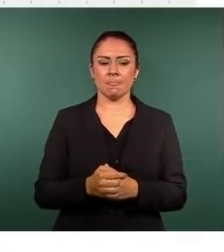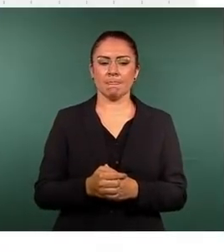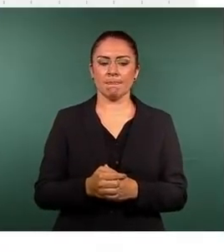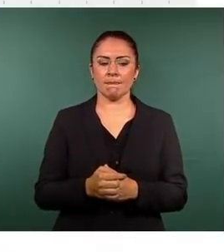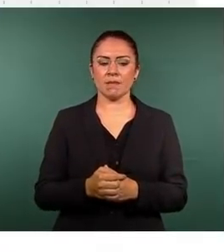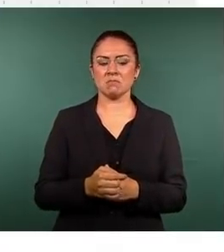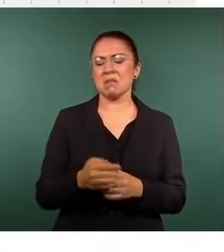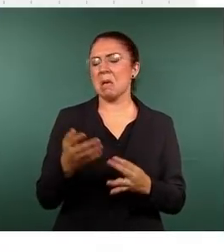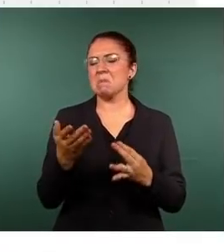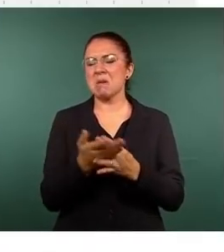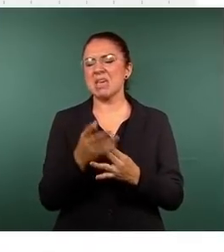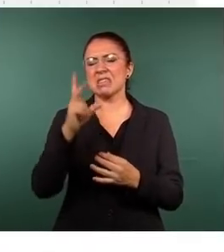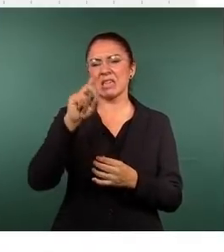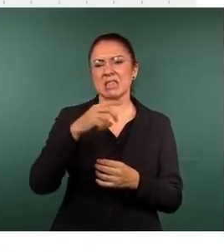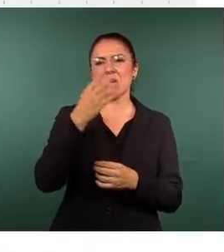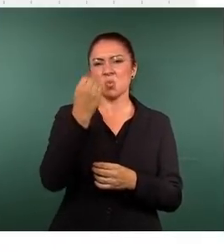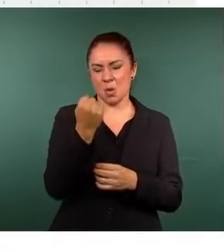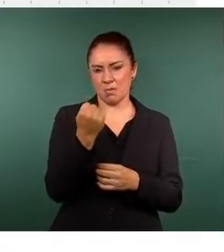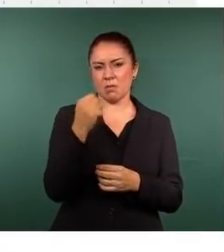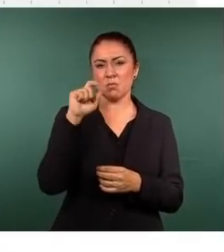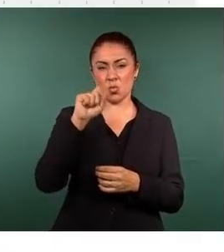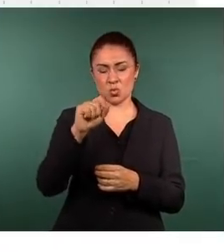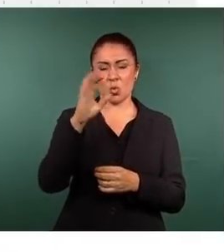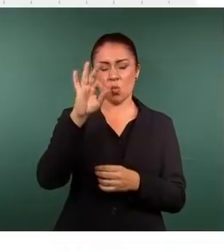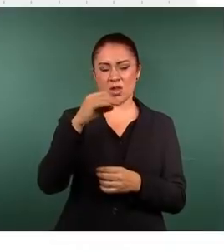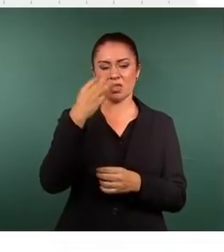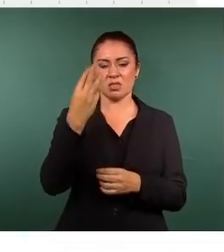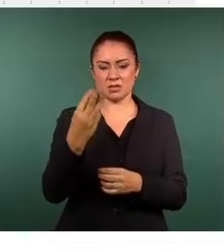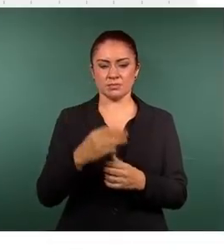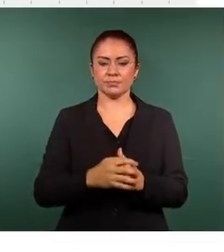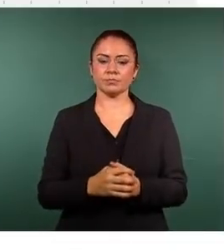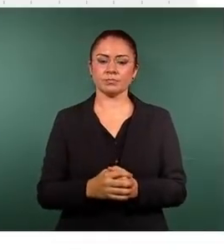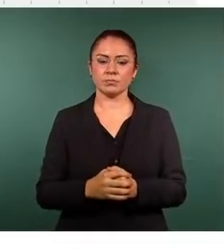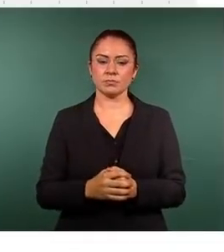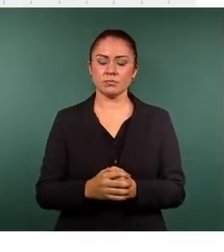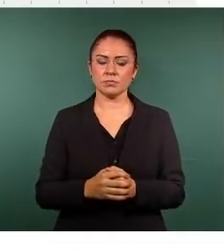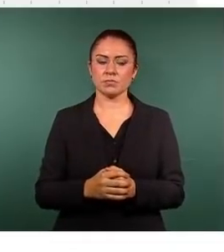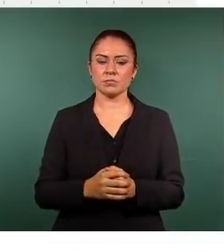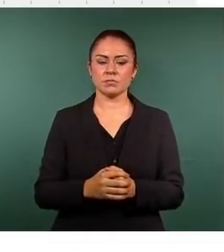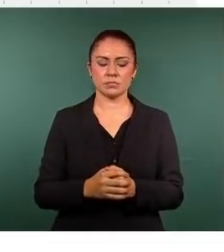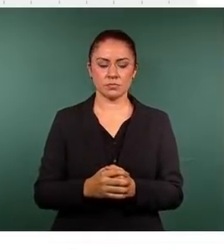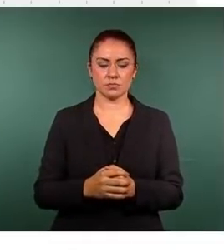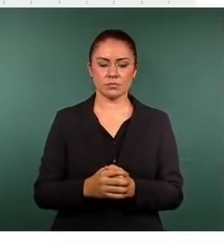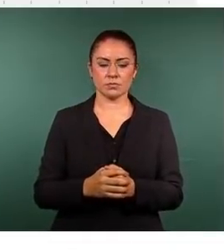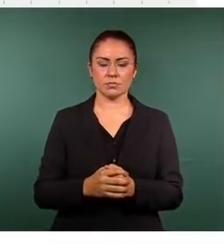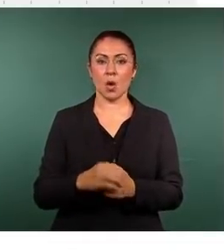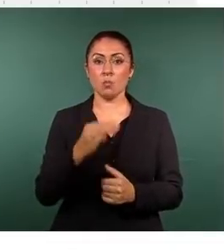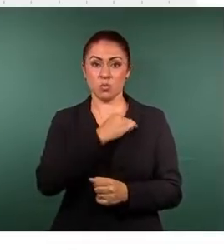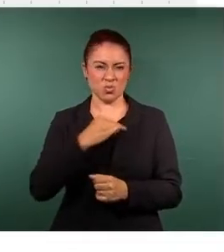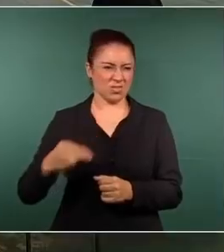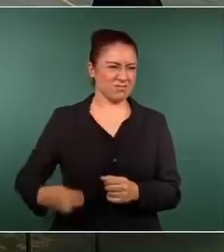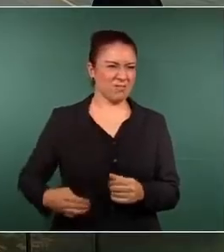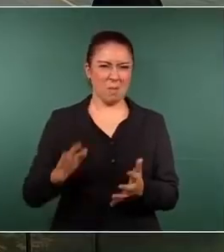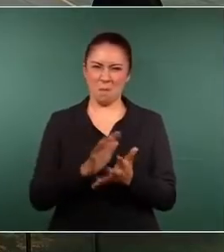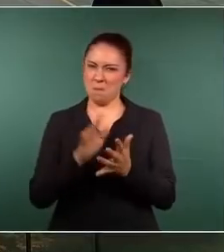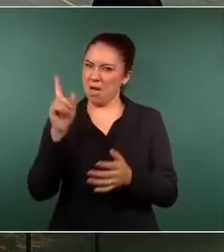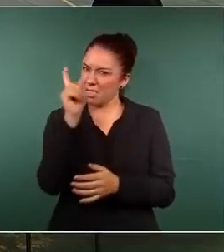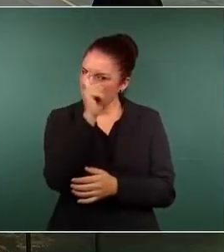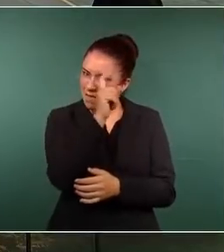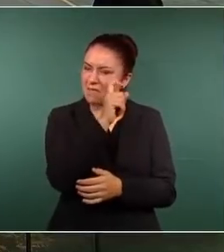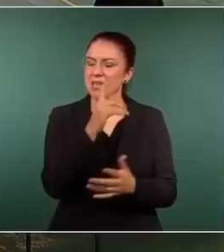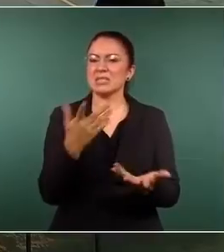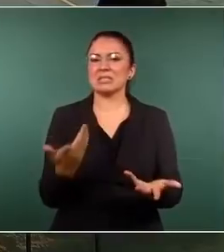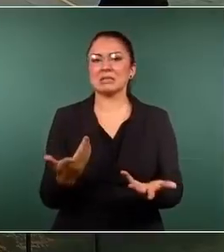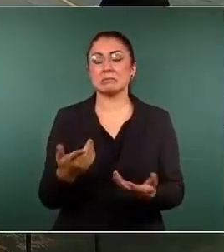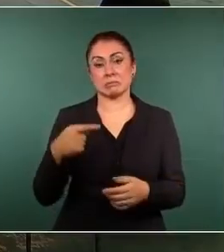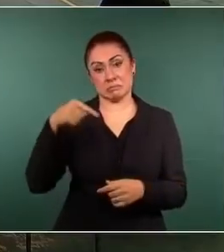media 39.43 la que sigue por favor los municipios de mayor incidencia delictiva ya los